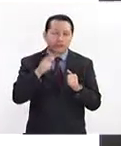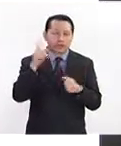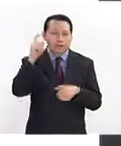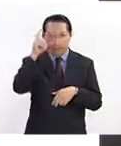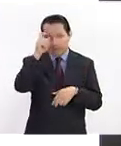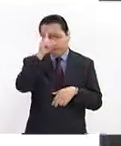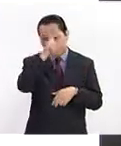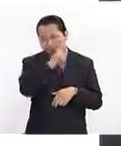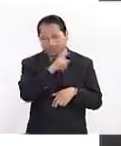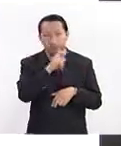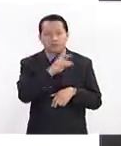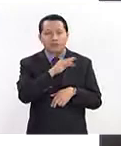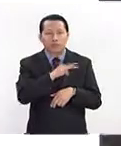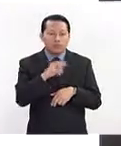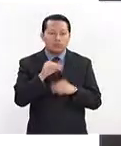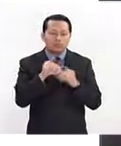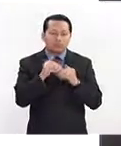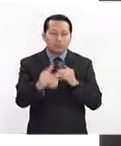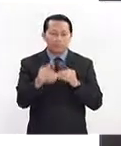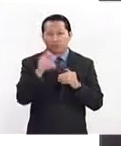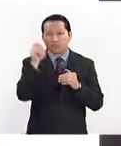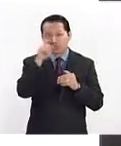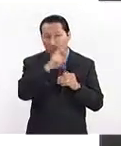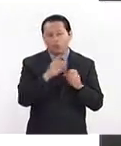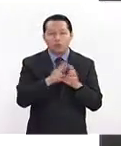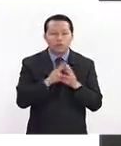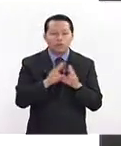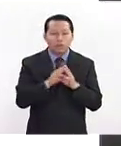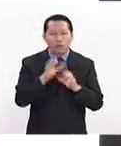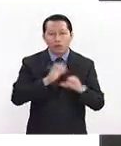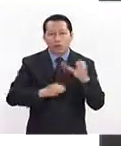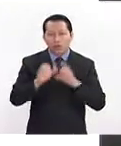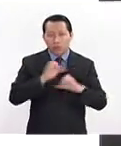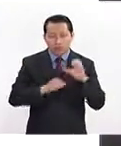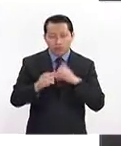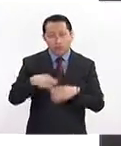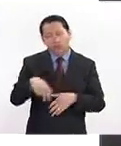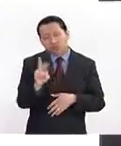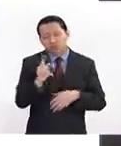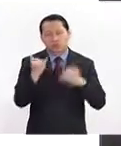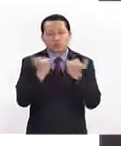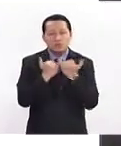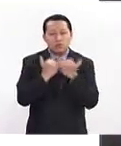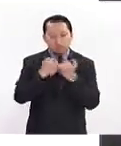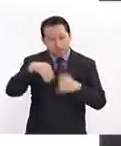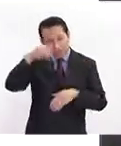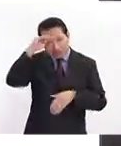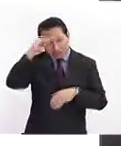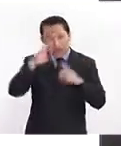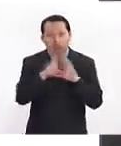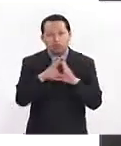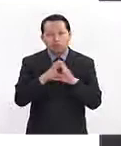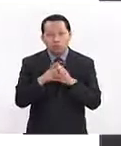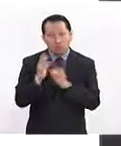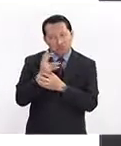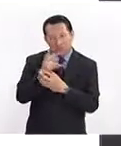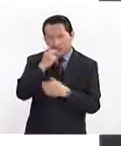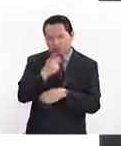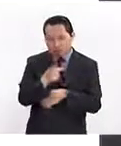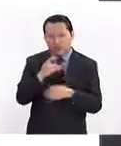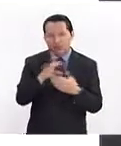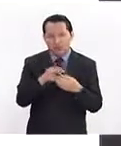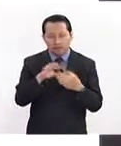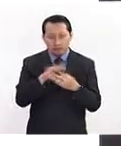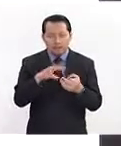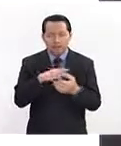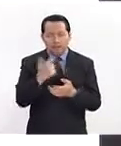adverso en el corto plazo en términos de comercio, pero pues se piensa en lo que mencionas, ¿no? Que hay una